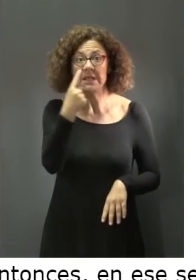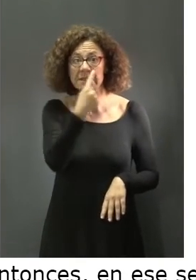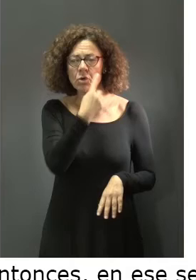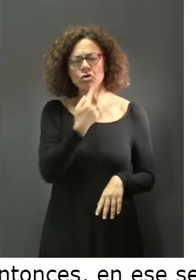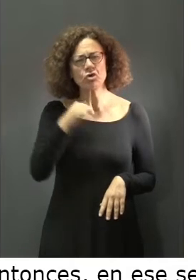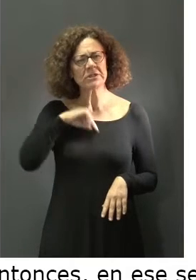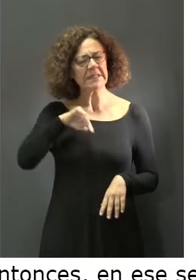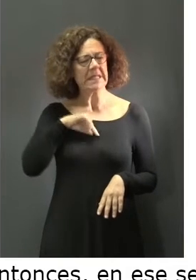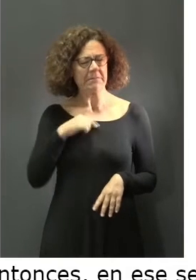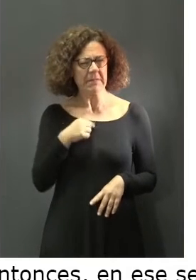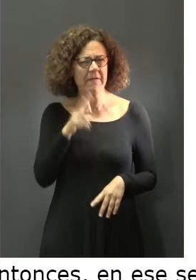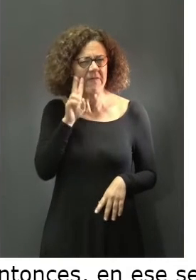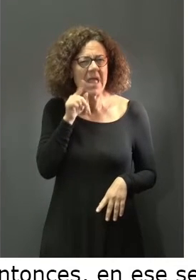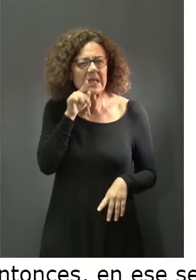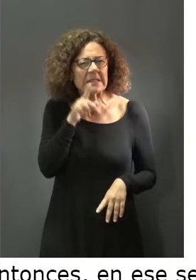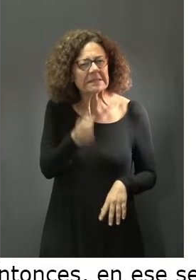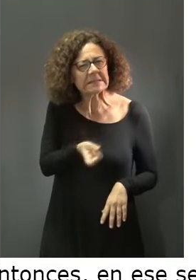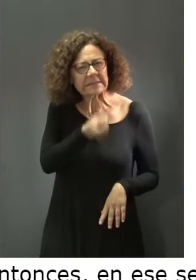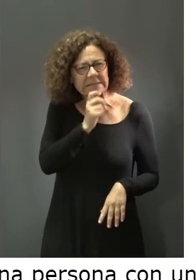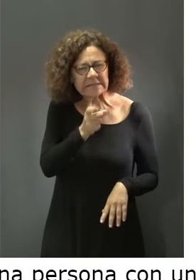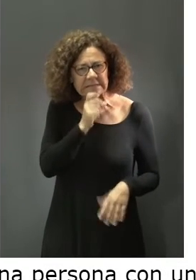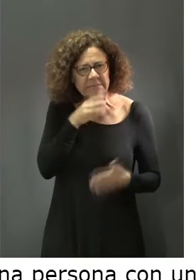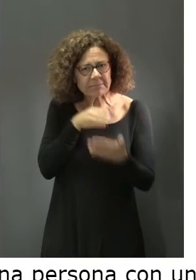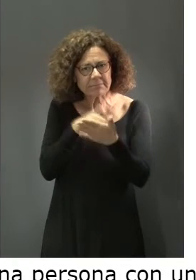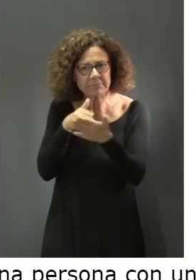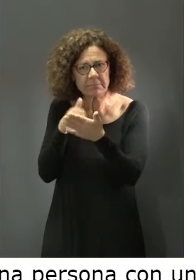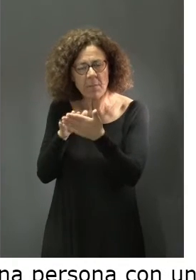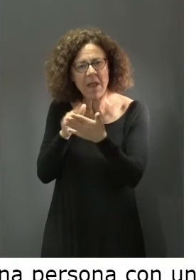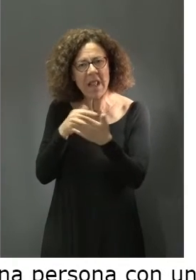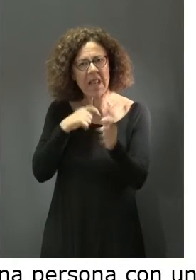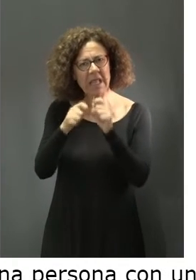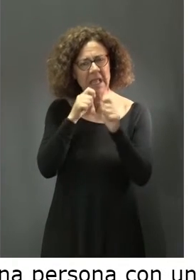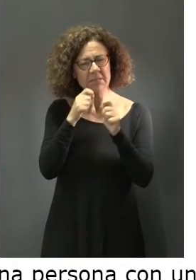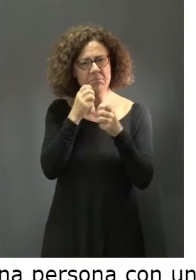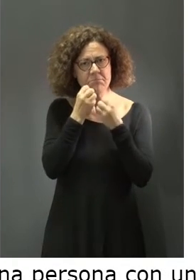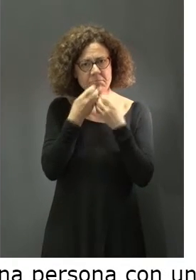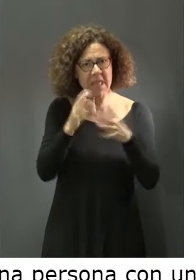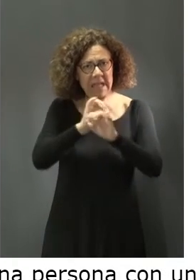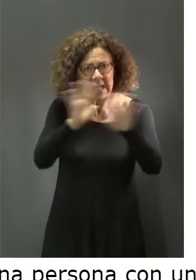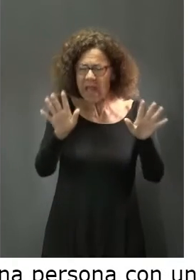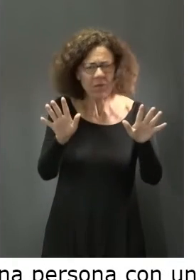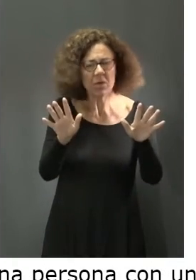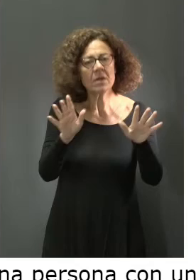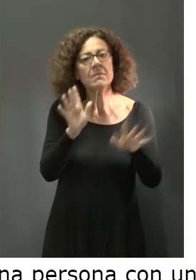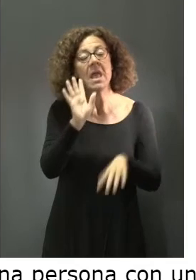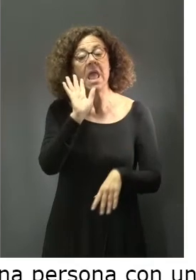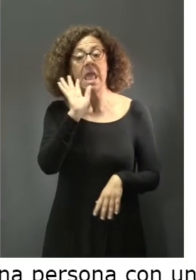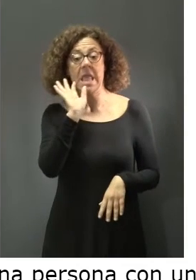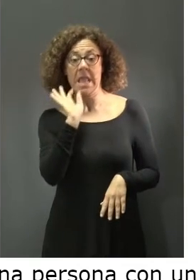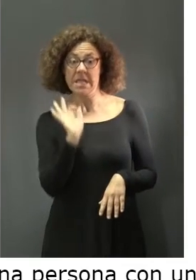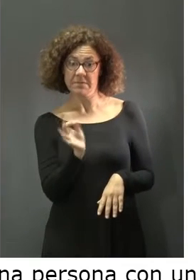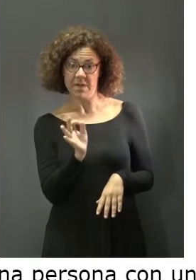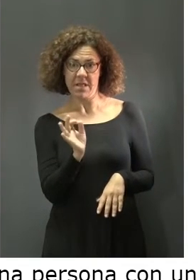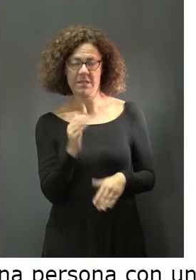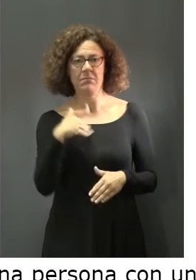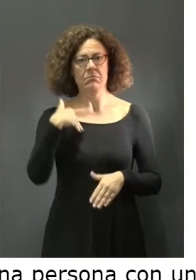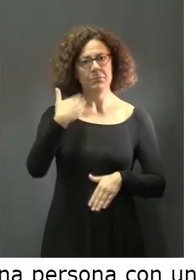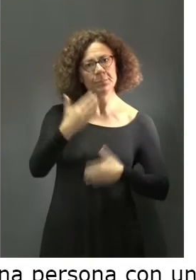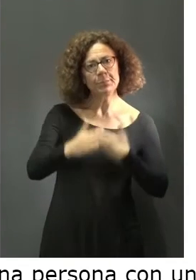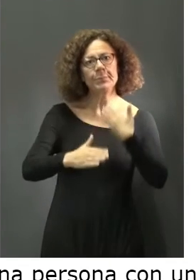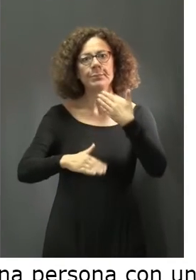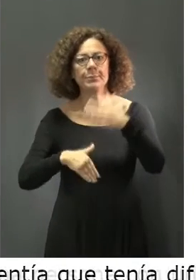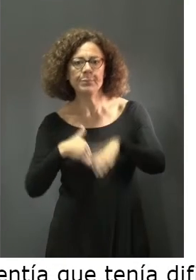que tenía dificultades para hacer bien el interrogatorio. Es decir, es verdad que conforme avanzas,